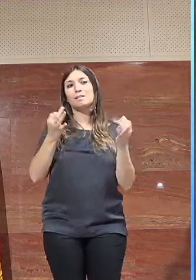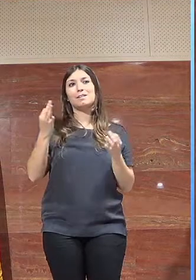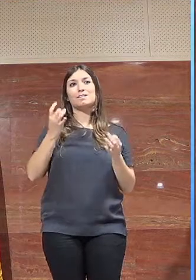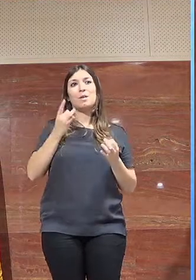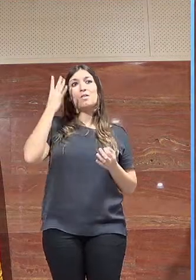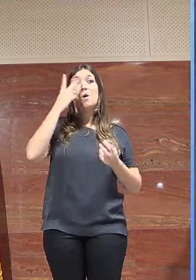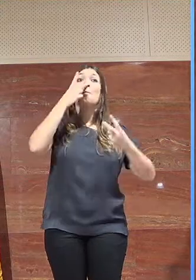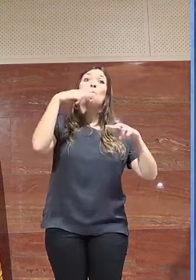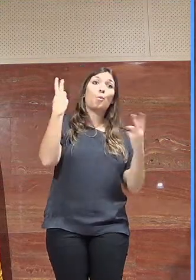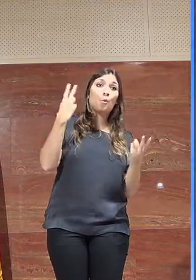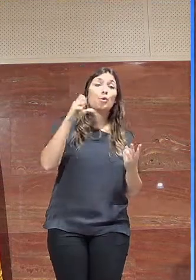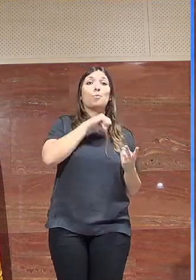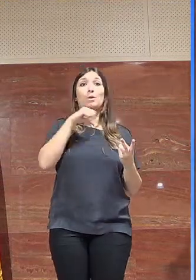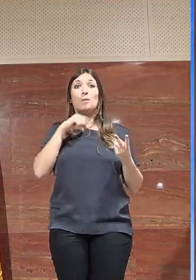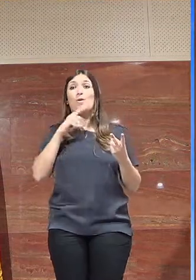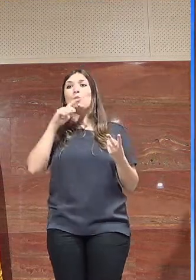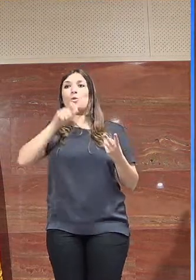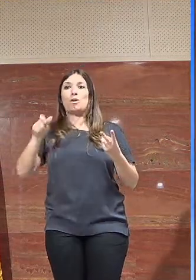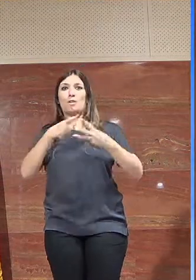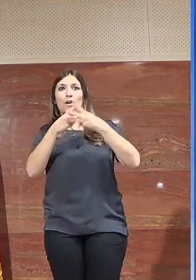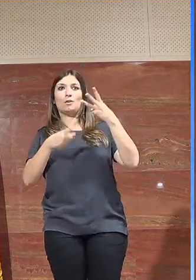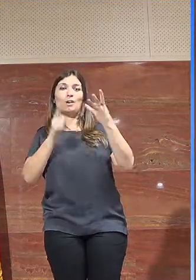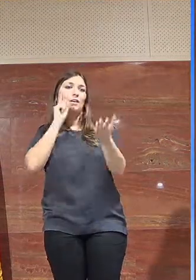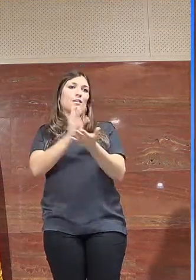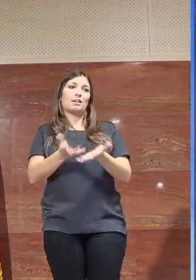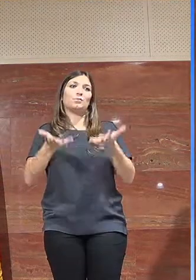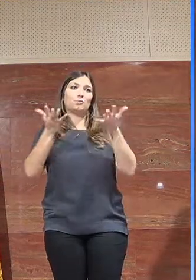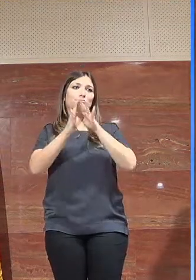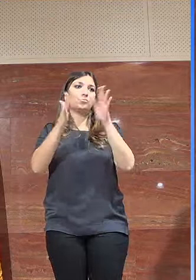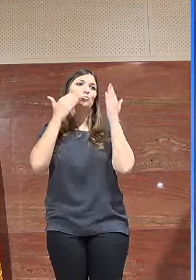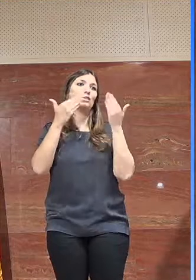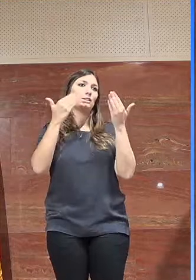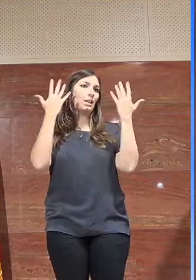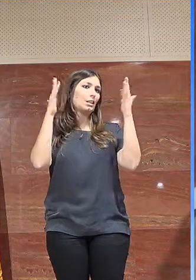de público-privada ciudadana. Bueno, pues el reto está encima de la mesa. Muchas gracias.